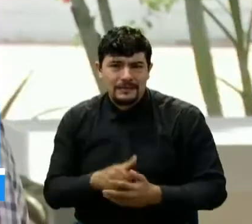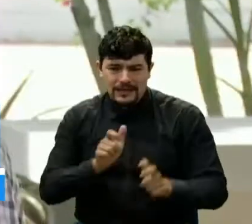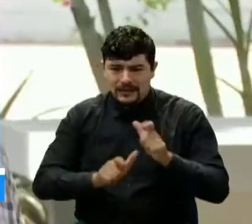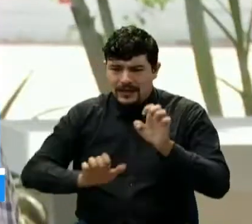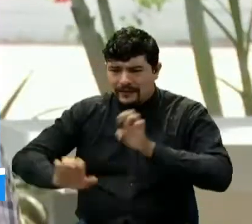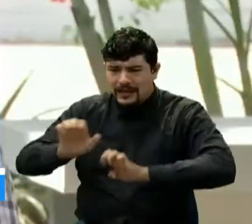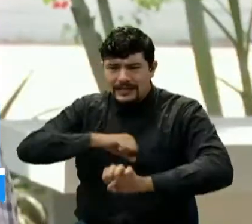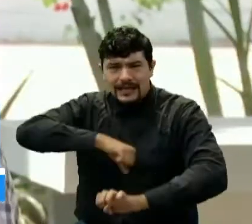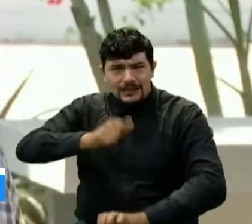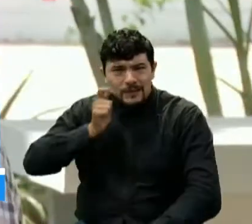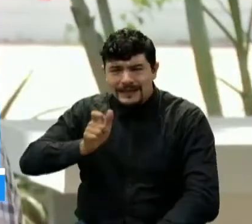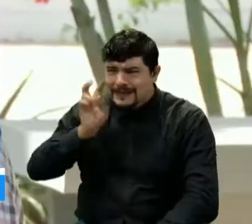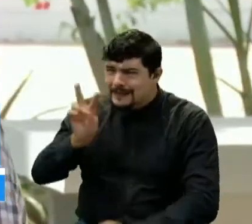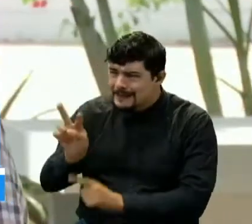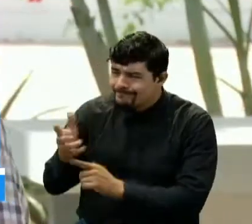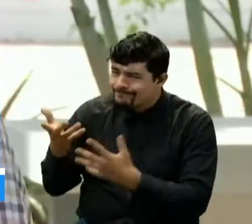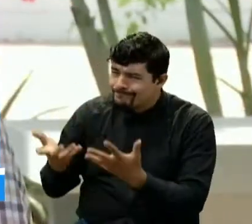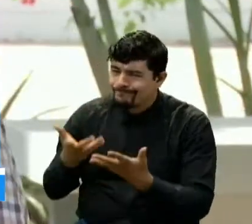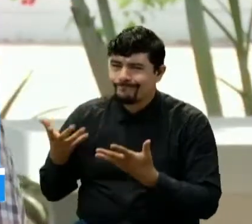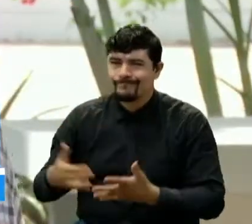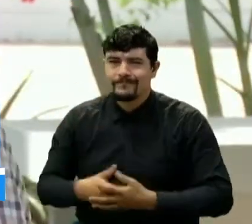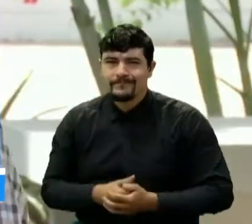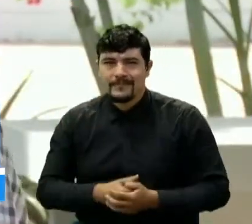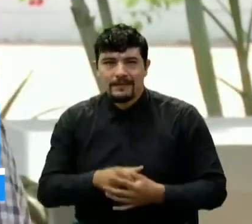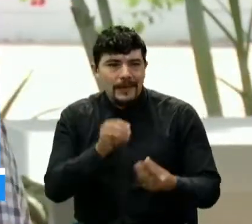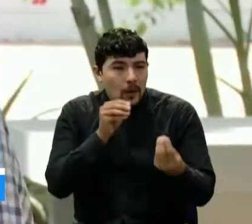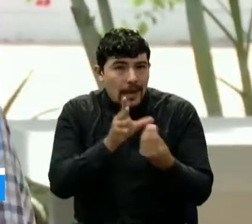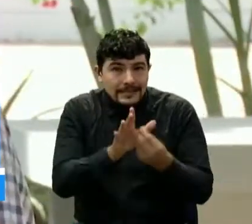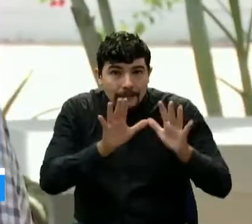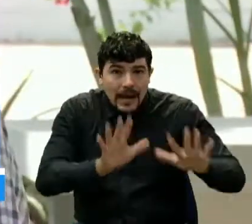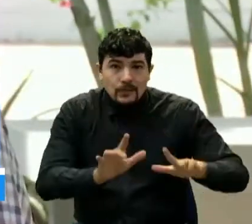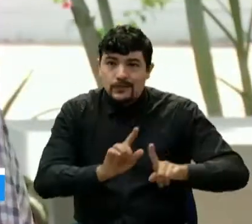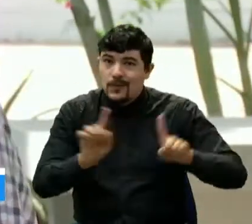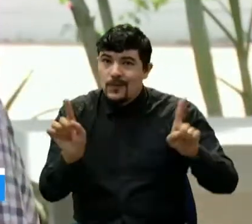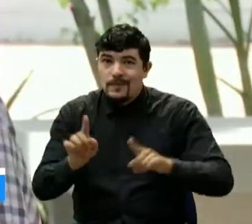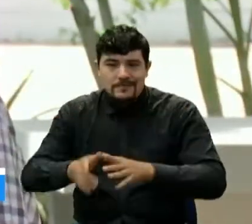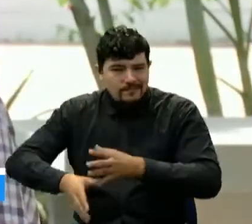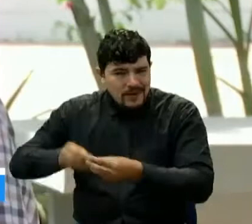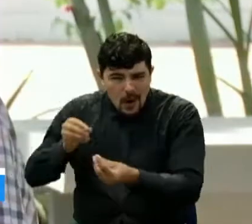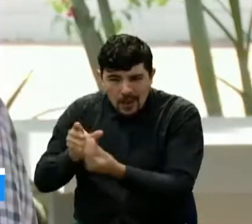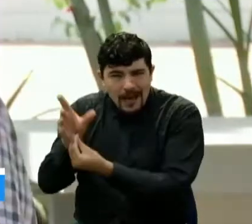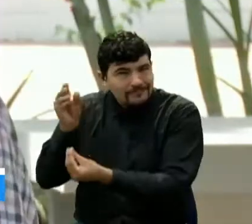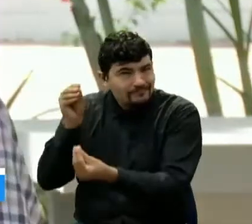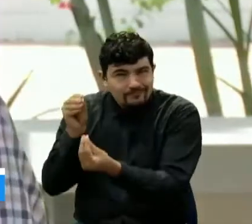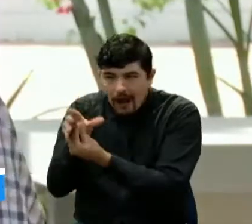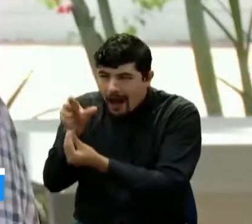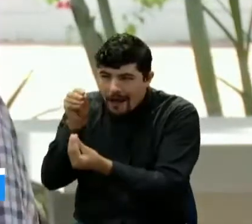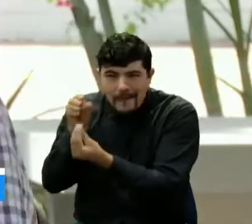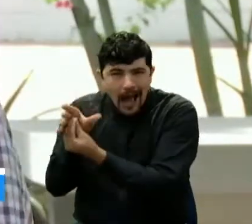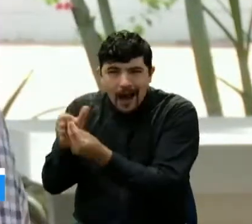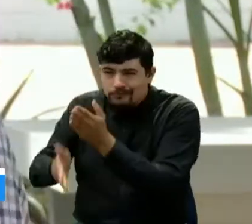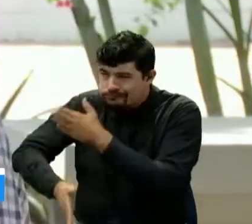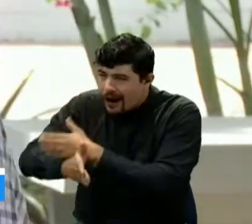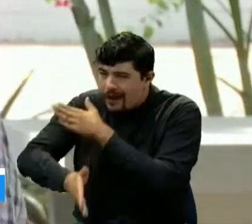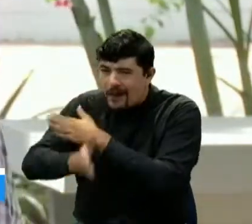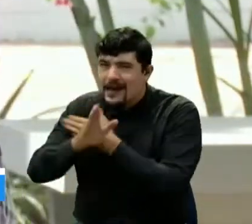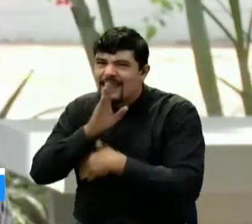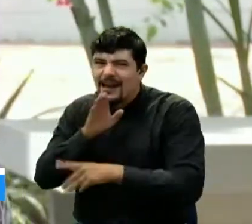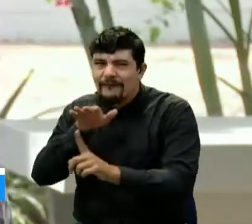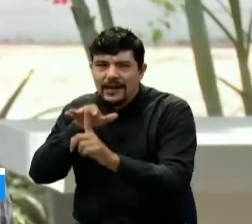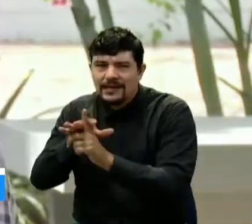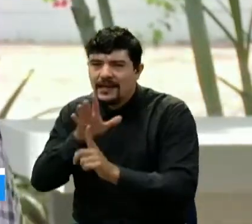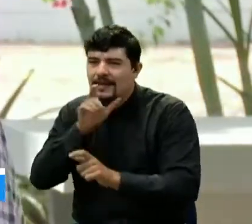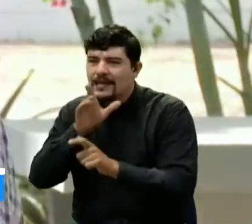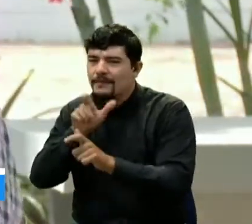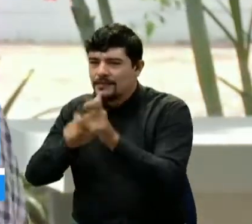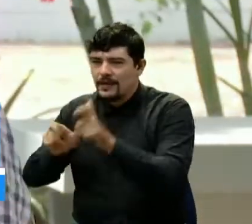tregua, es una violencia continua que se viene dando contra sectores específicos como líderes sociales, defensores de